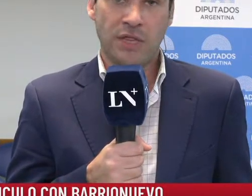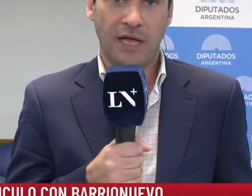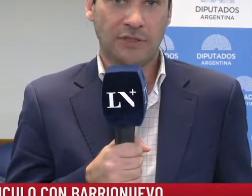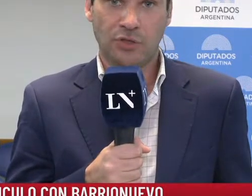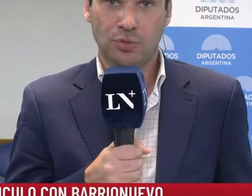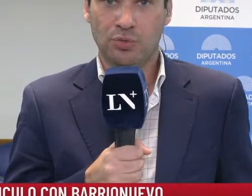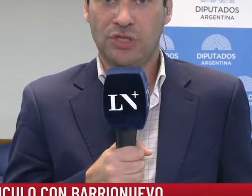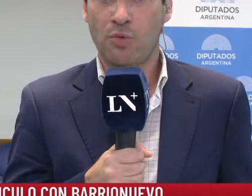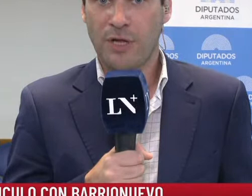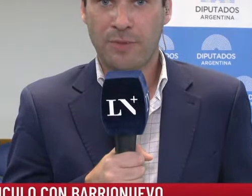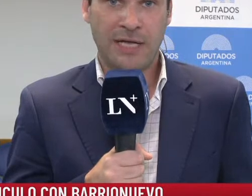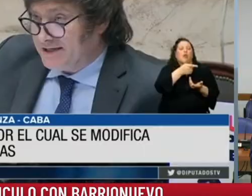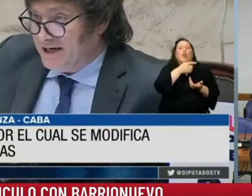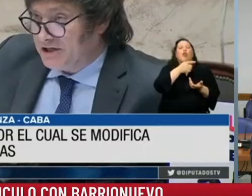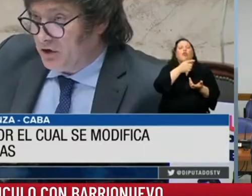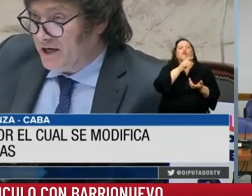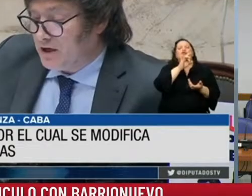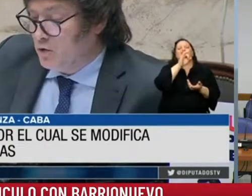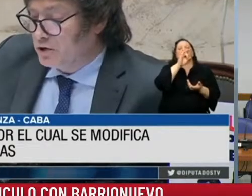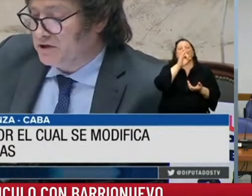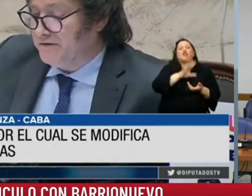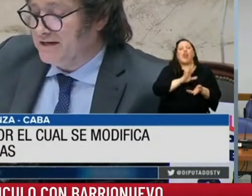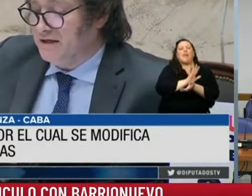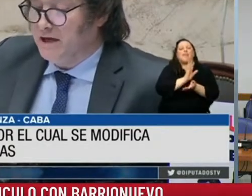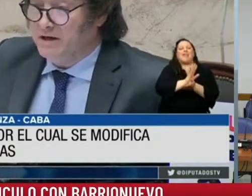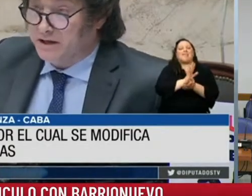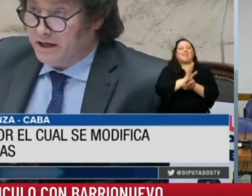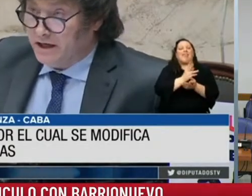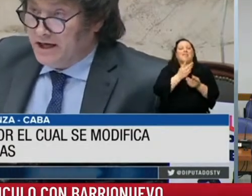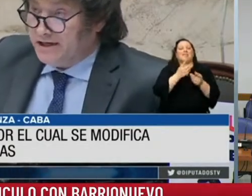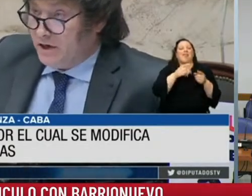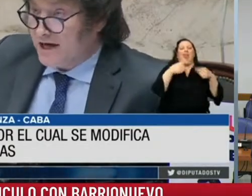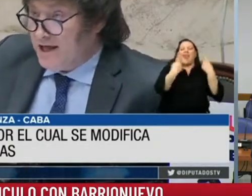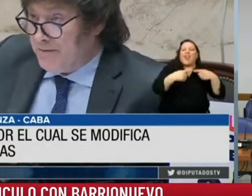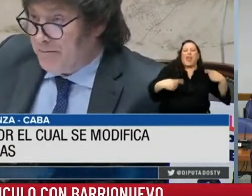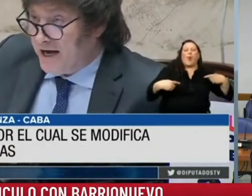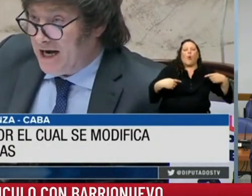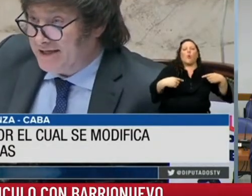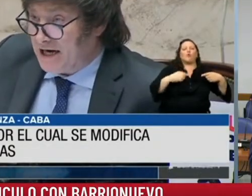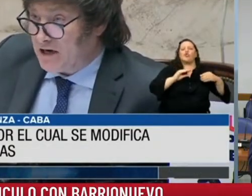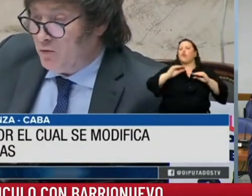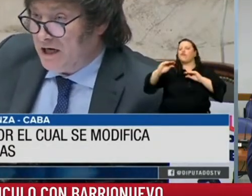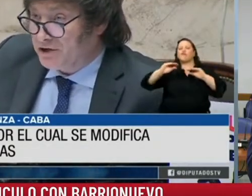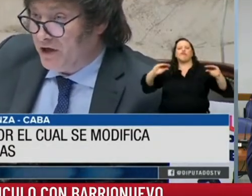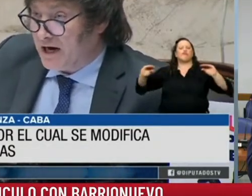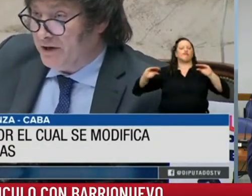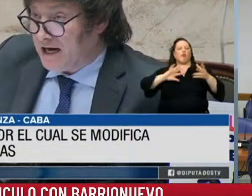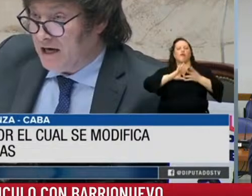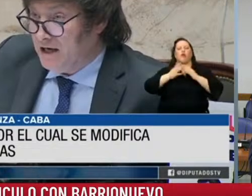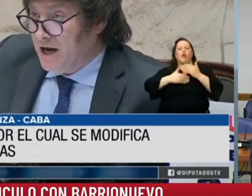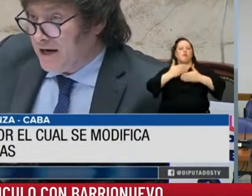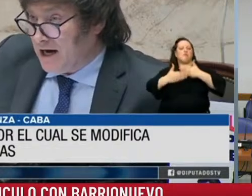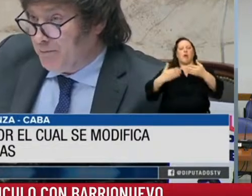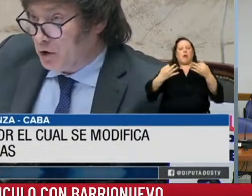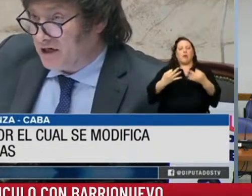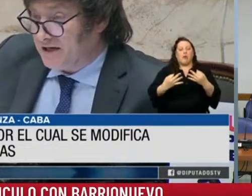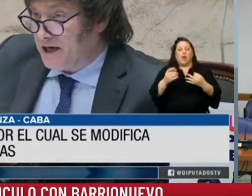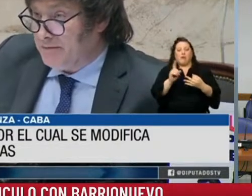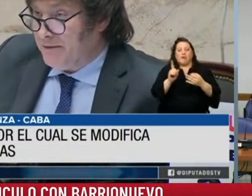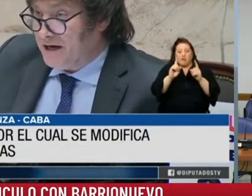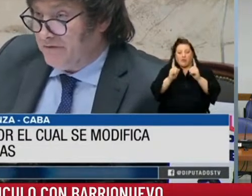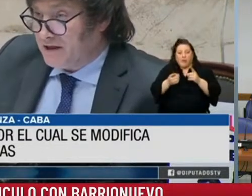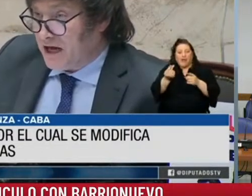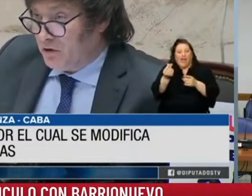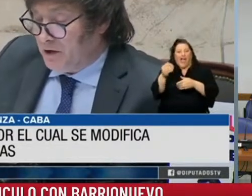no te das cuenta que sos un ser humano más que te falta experiencia y que y que el pejota sabe sobrevivir y que te que te puede